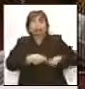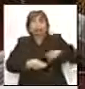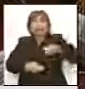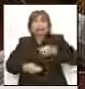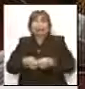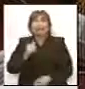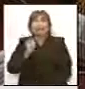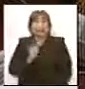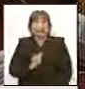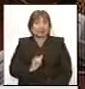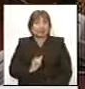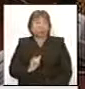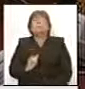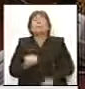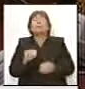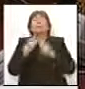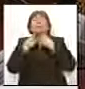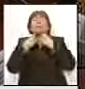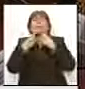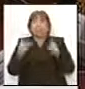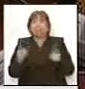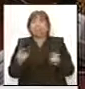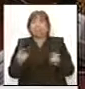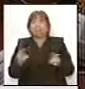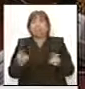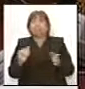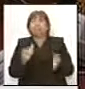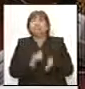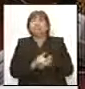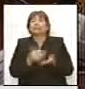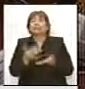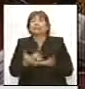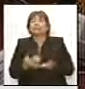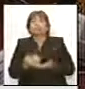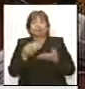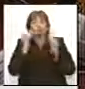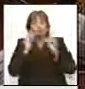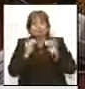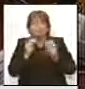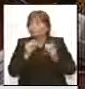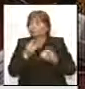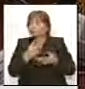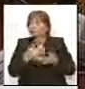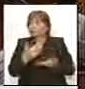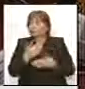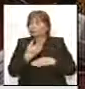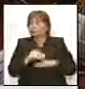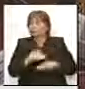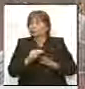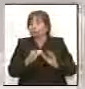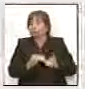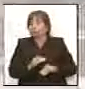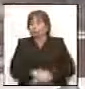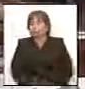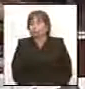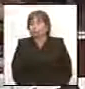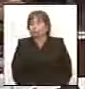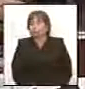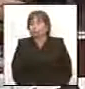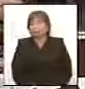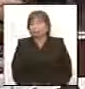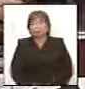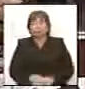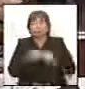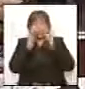Y sobre todo mencionamos que se requiere un nuevo consenso para acceder a la transformación digital. Hay un